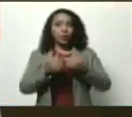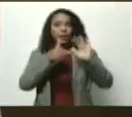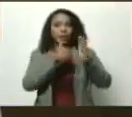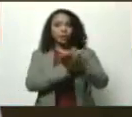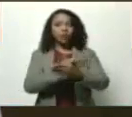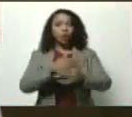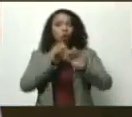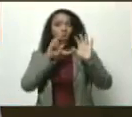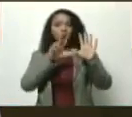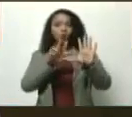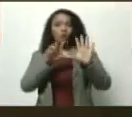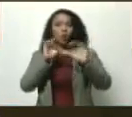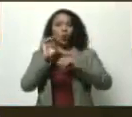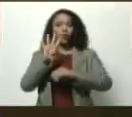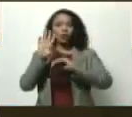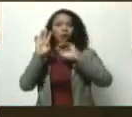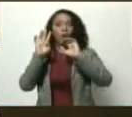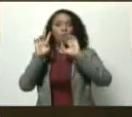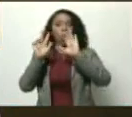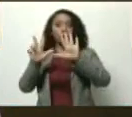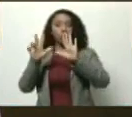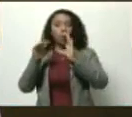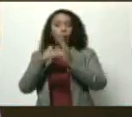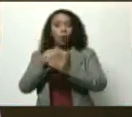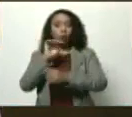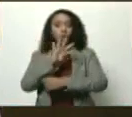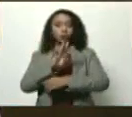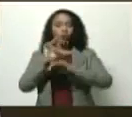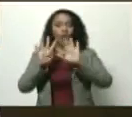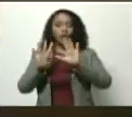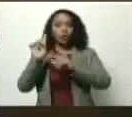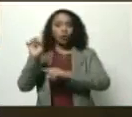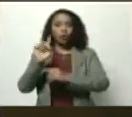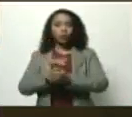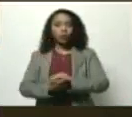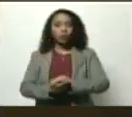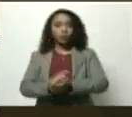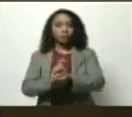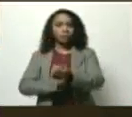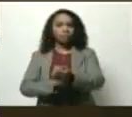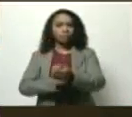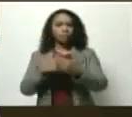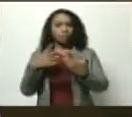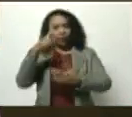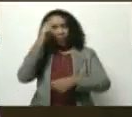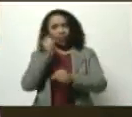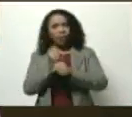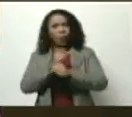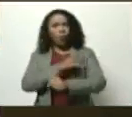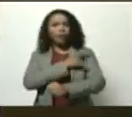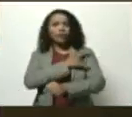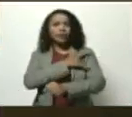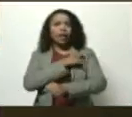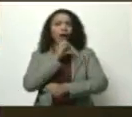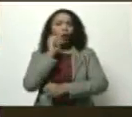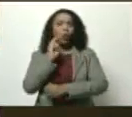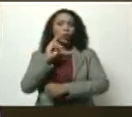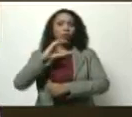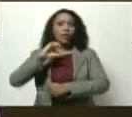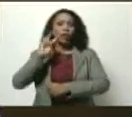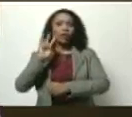millones 848 mil 491 en su carácter de rectora de la universidad venezolana de los